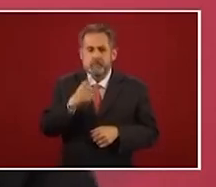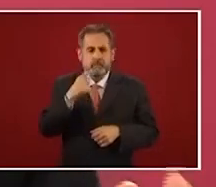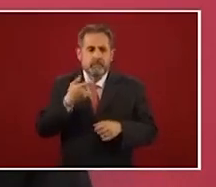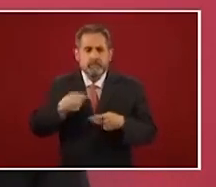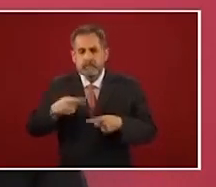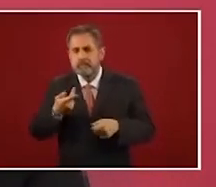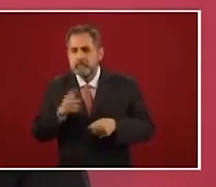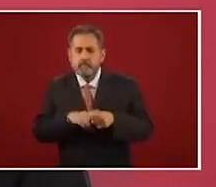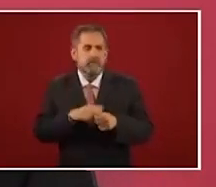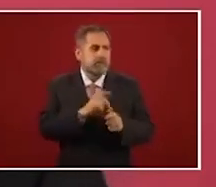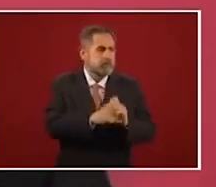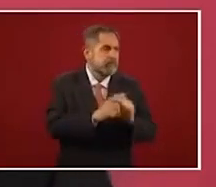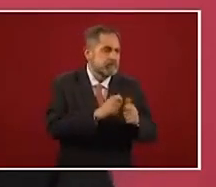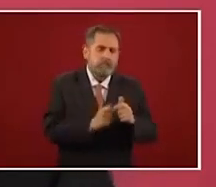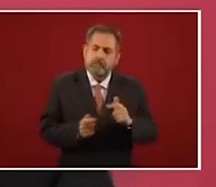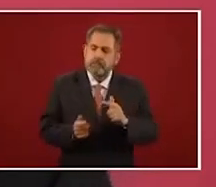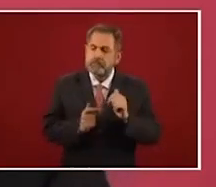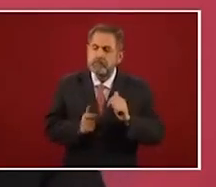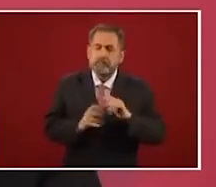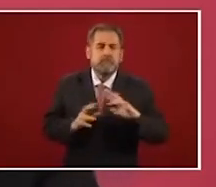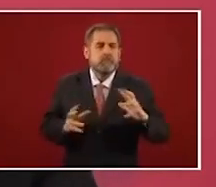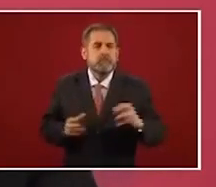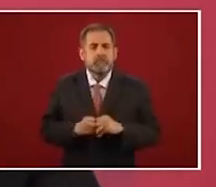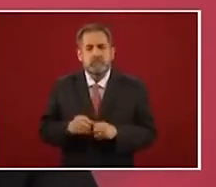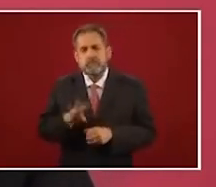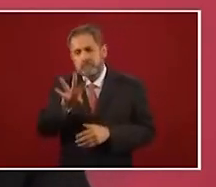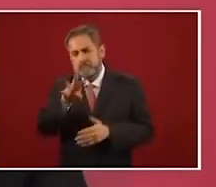en general en el hospital es de alrededor